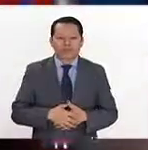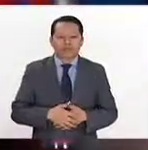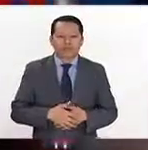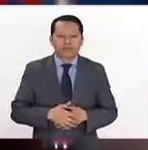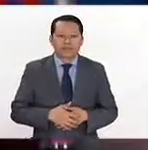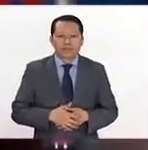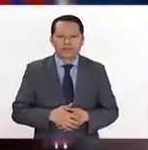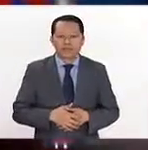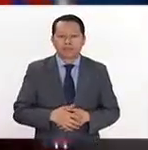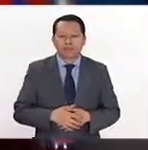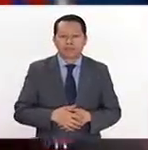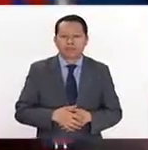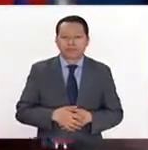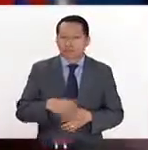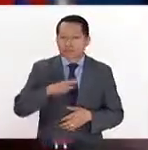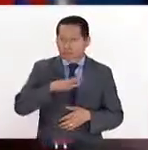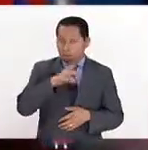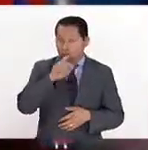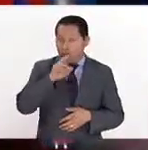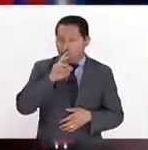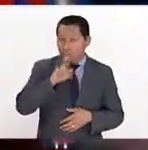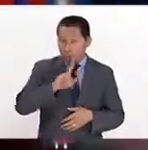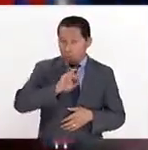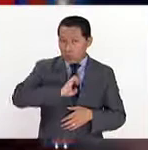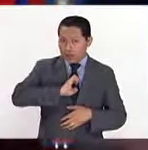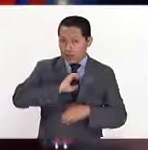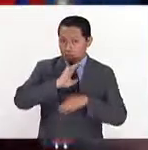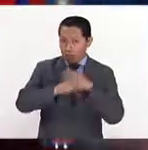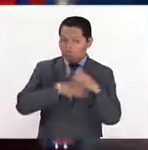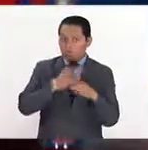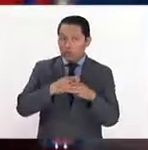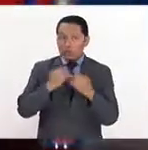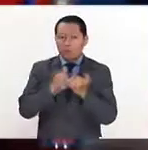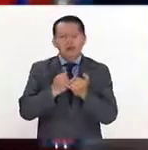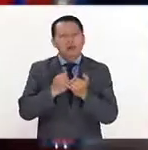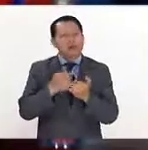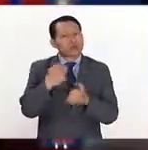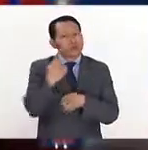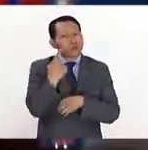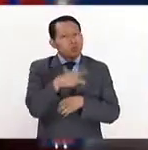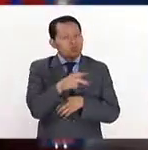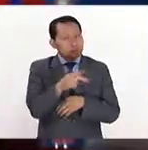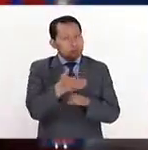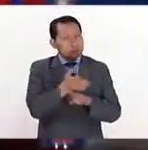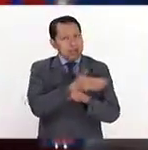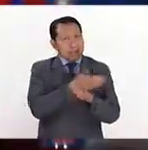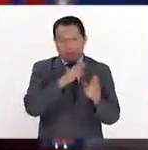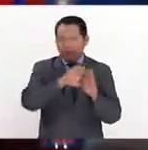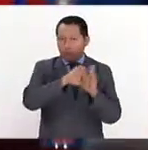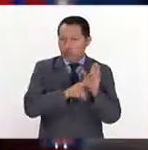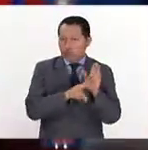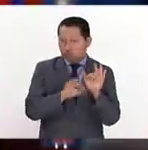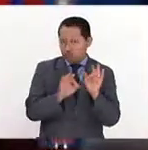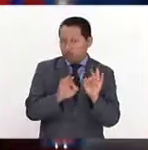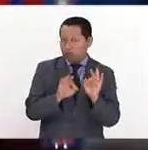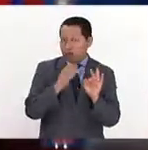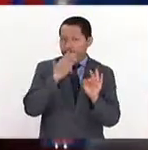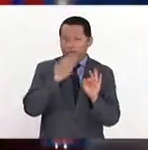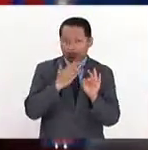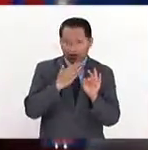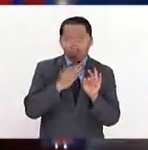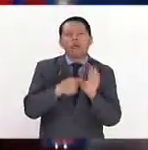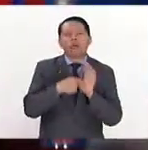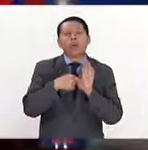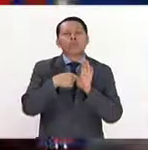Antonio Conte es uno de los mejores entrenadores del mundo, con un currículum extraordinario, no solo por lo que ha demostrado aquí en